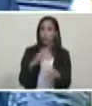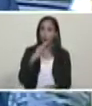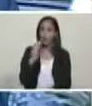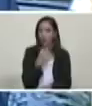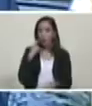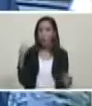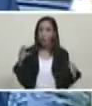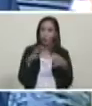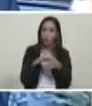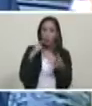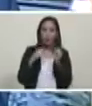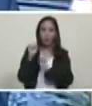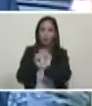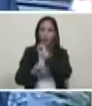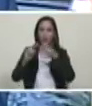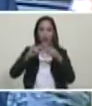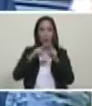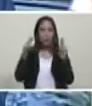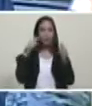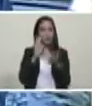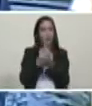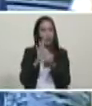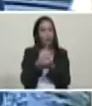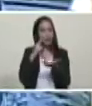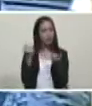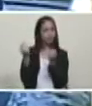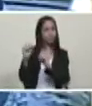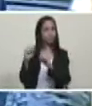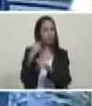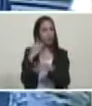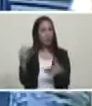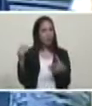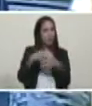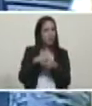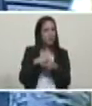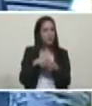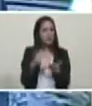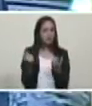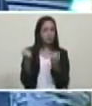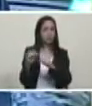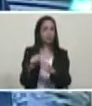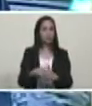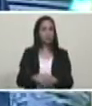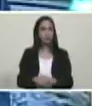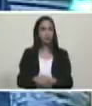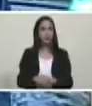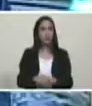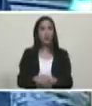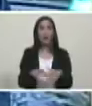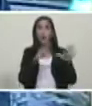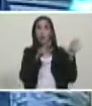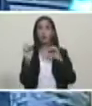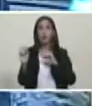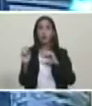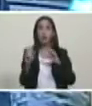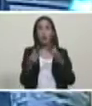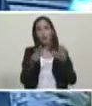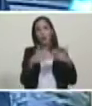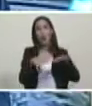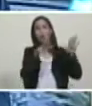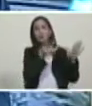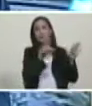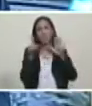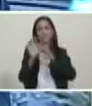la defensa de la paz, rechazando el intervencionismo. el 86% de los venezolanos